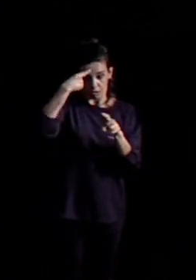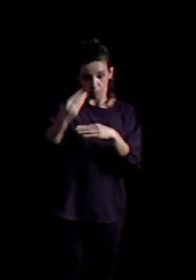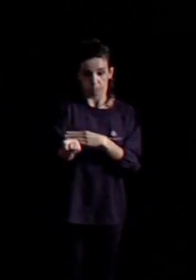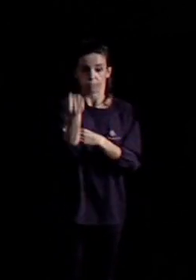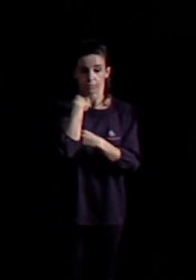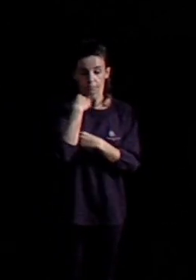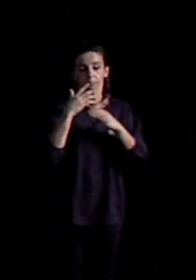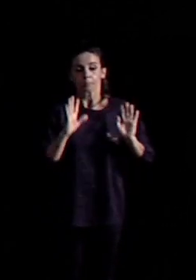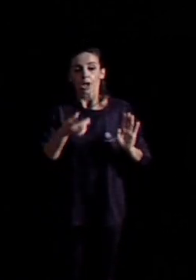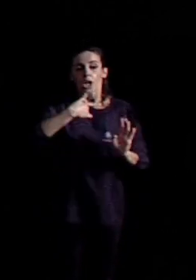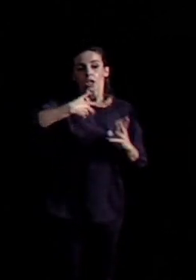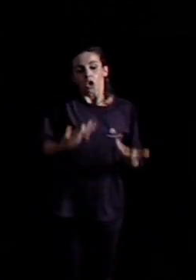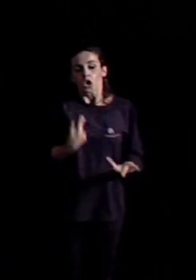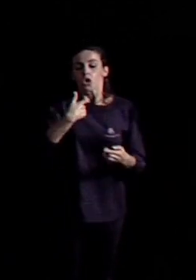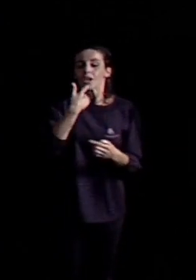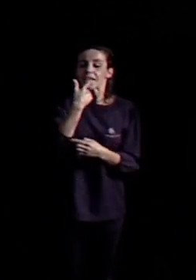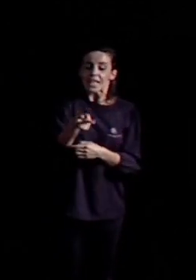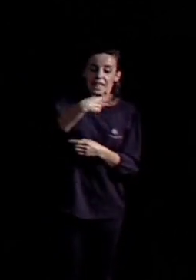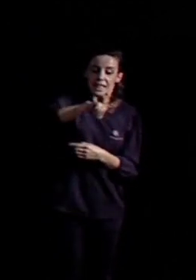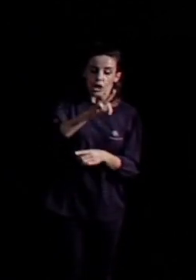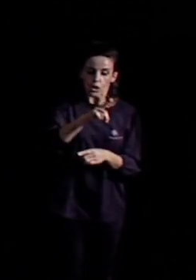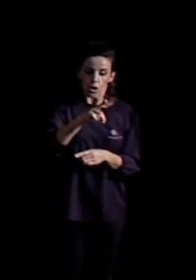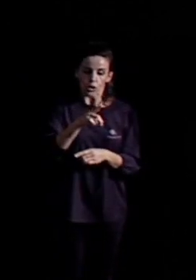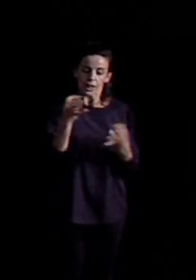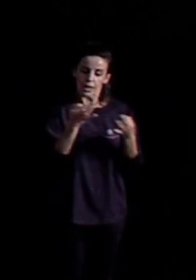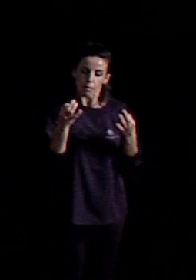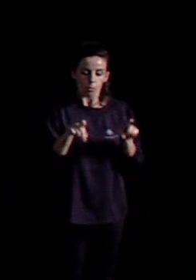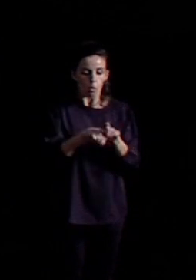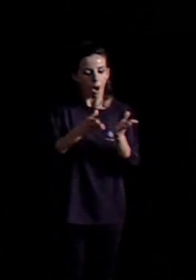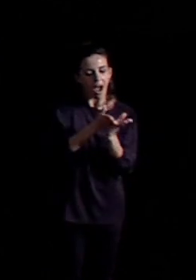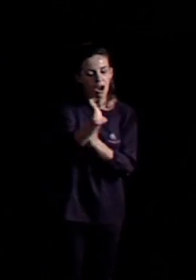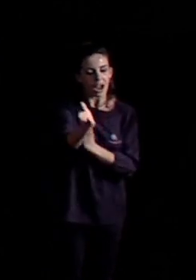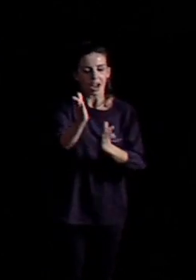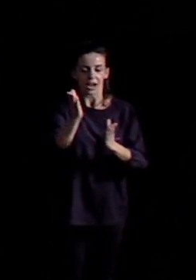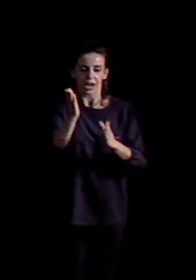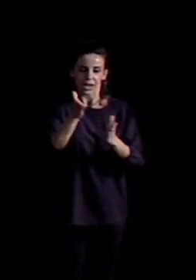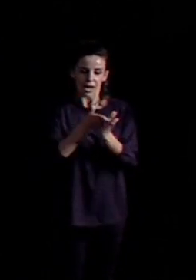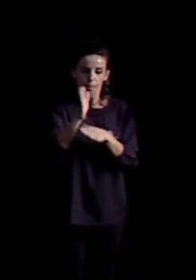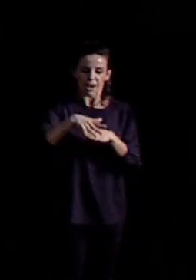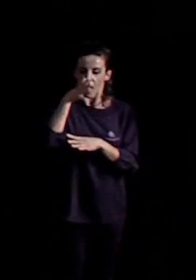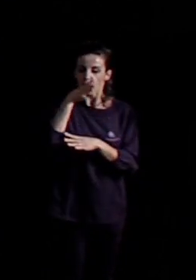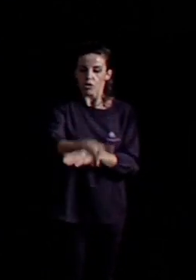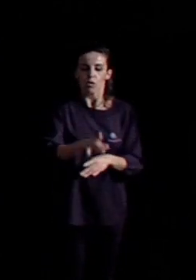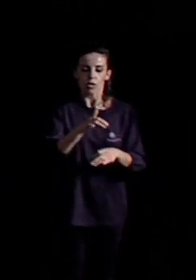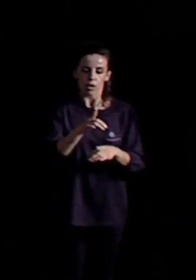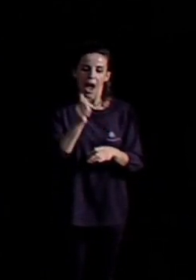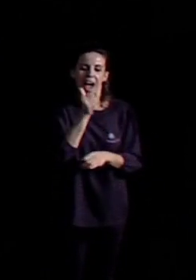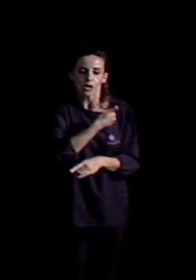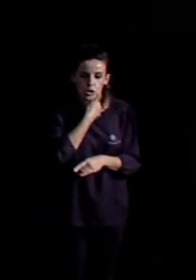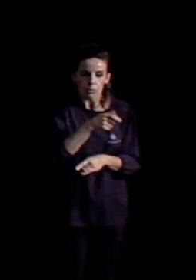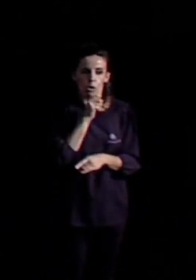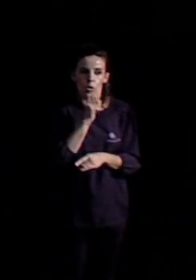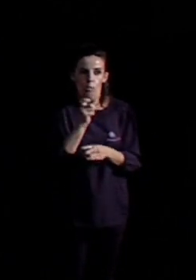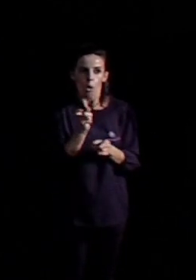Y entonces les digo que lo que hay que establecer es un canal de denuncia anónimo a través de un buzón,